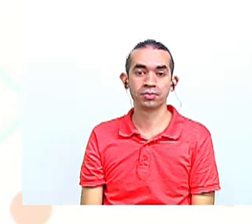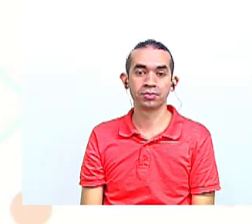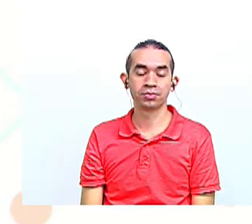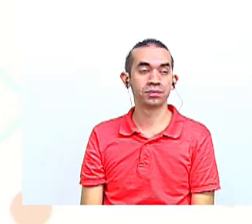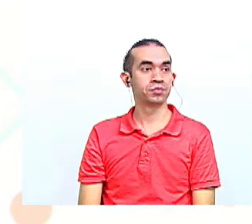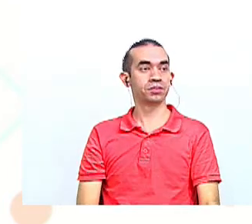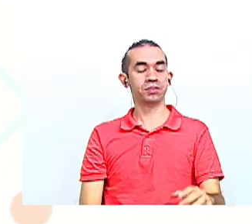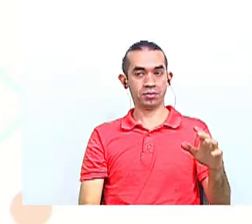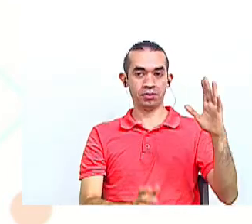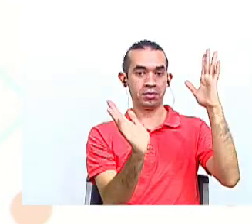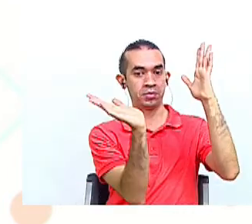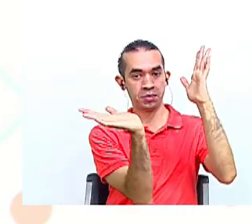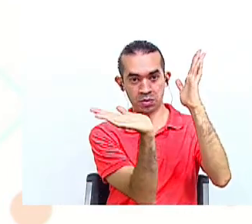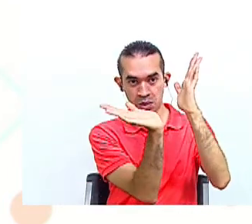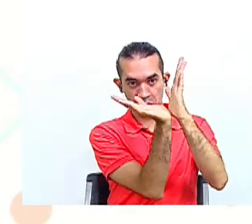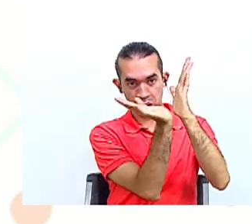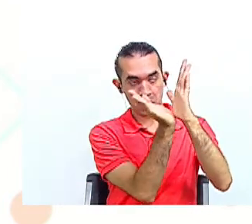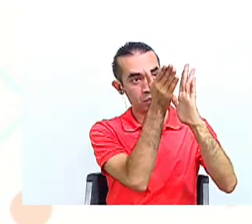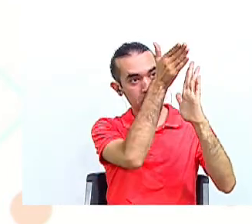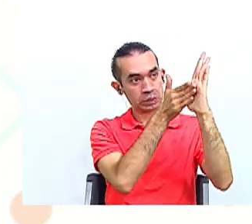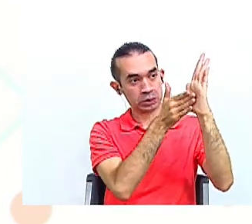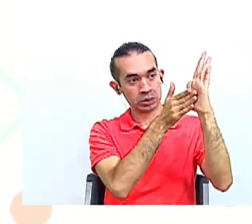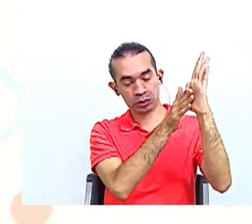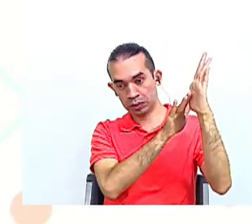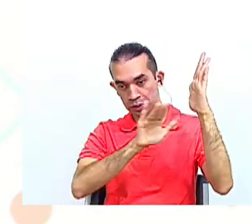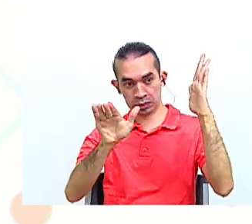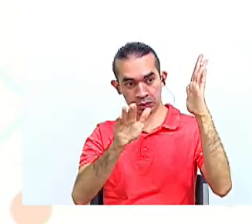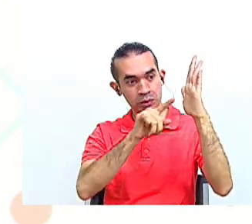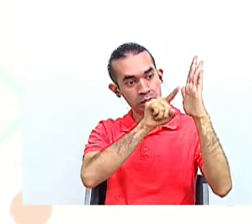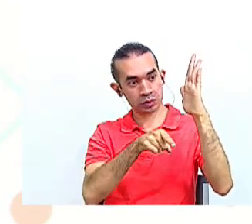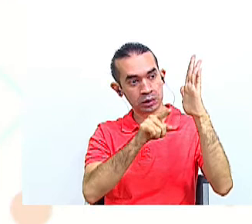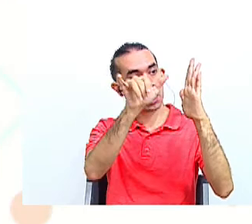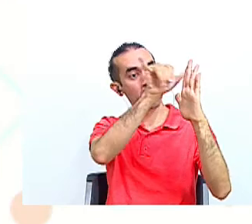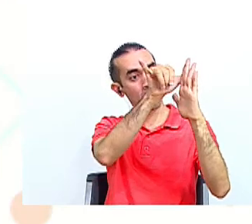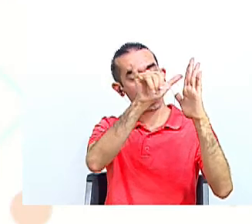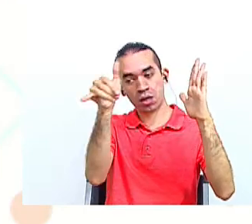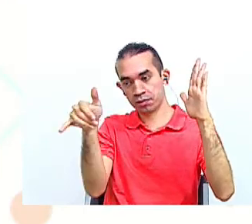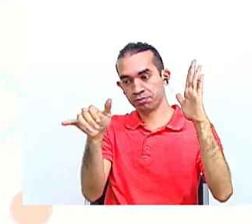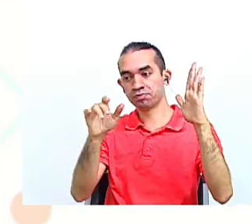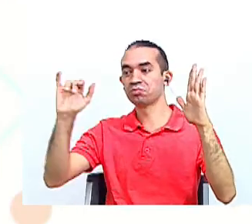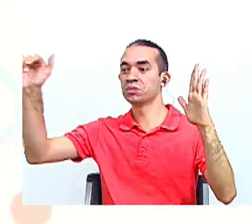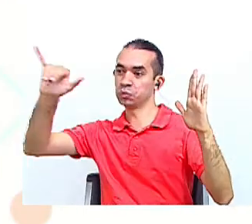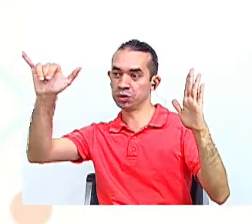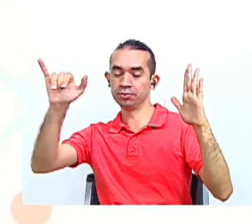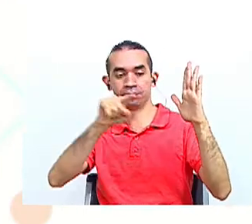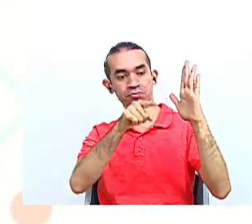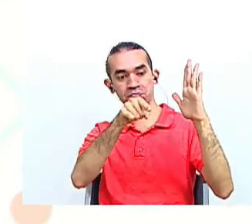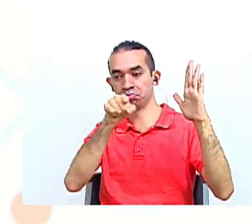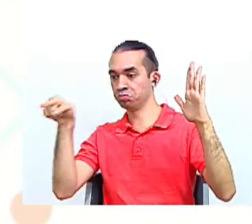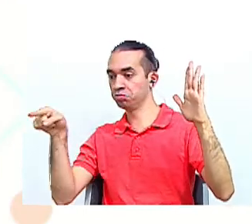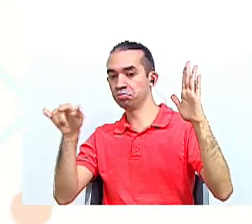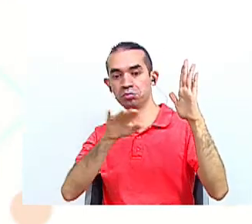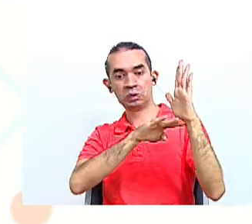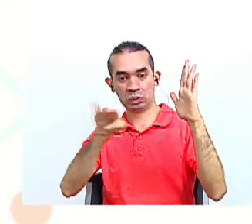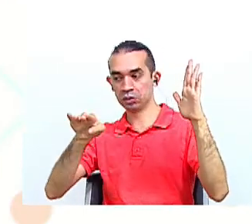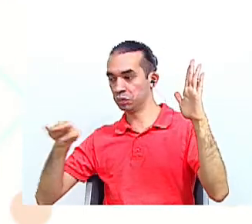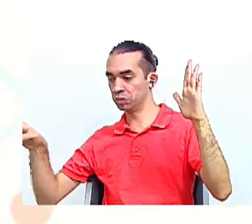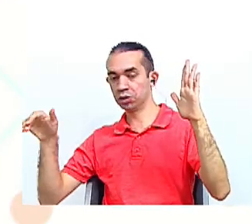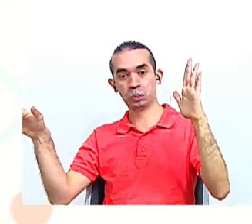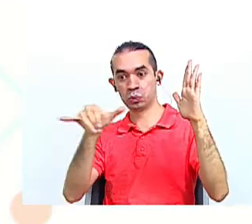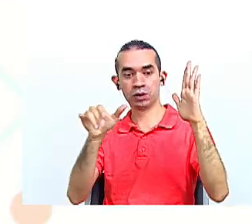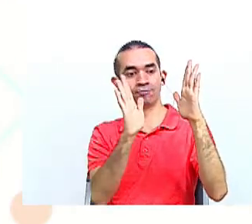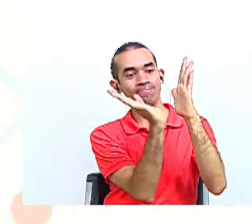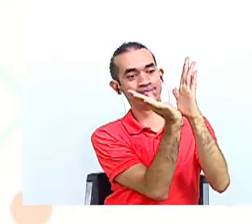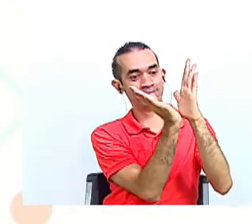triángulo son respectivamente congruentes, con dos lados y el ángulo comprendido de otro